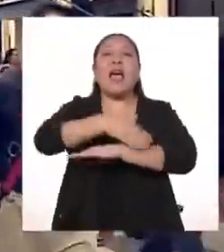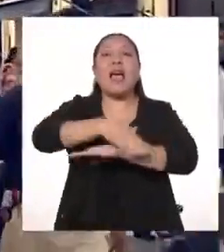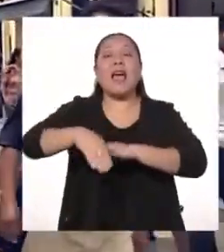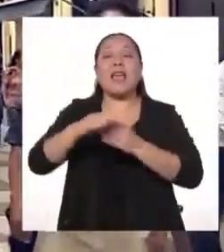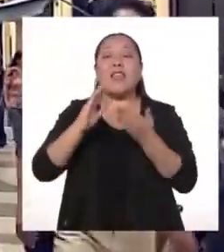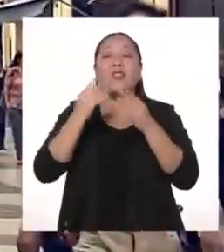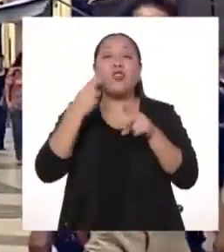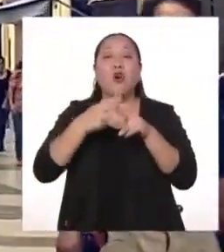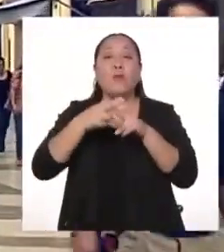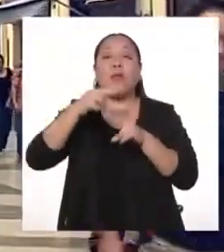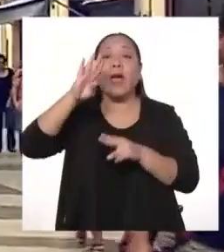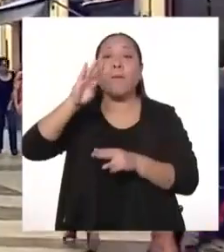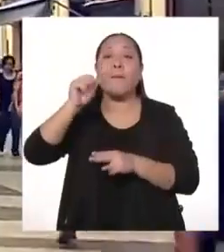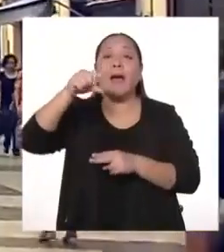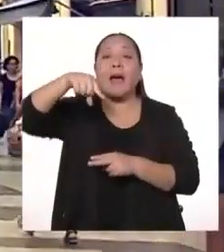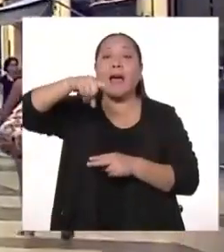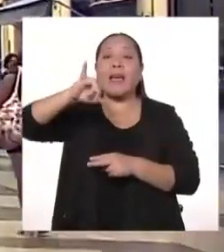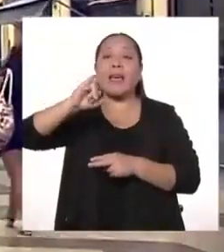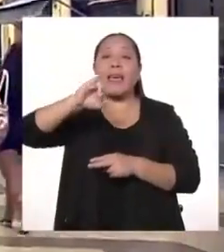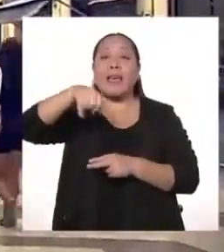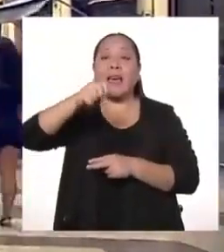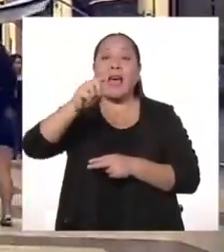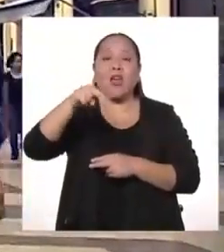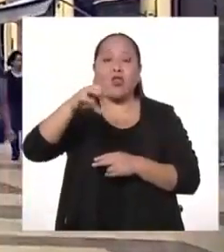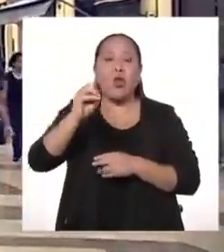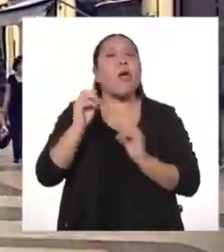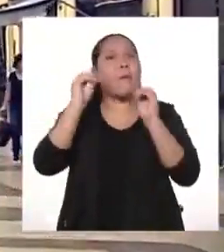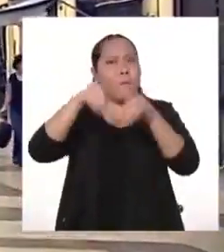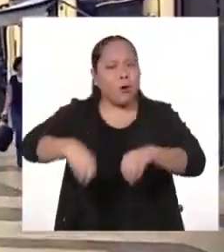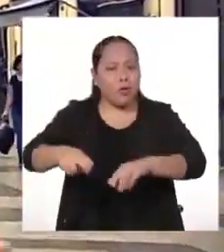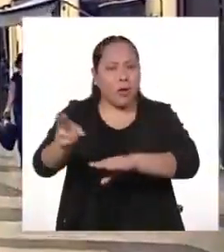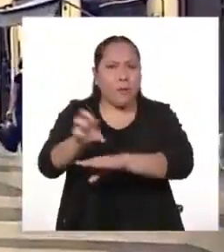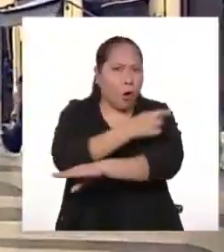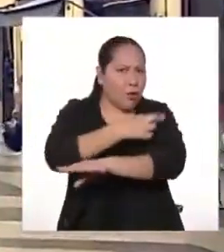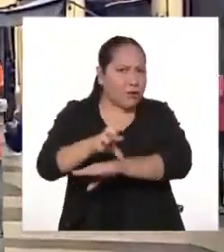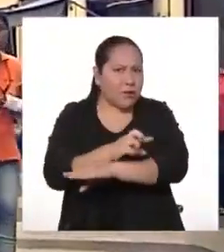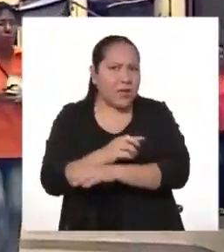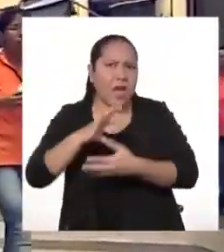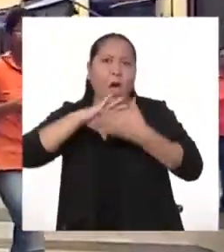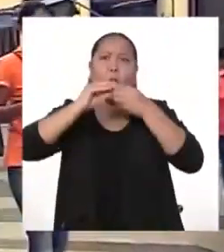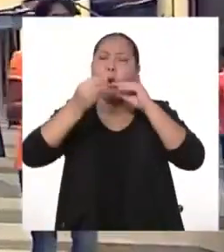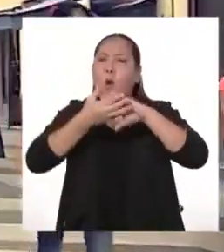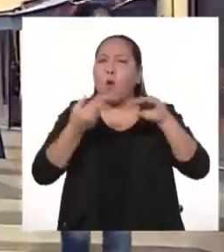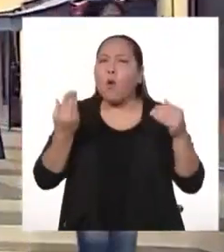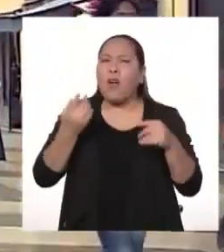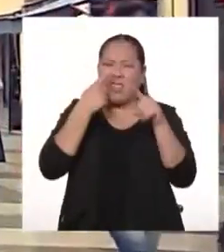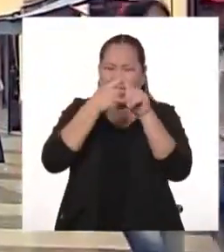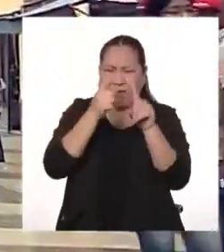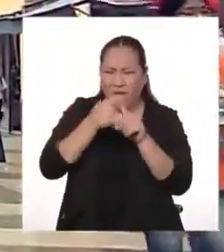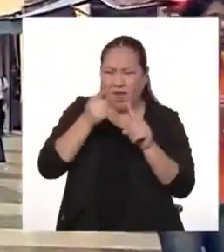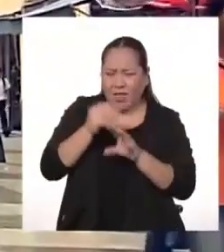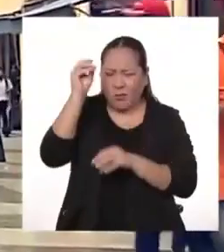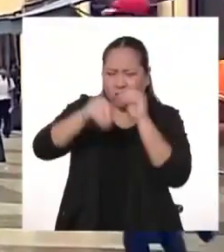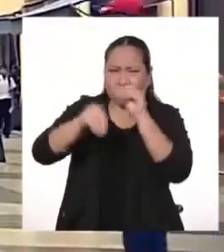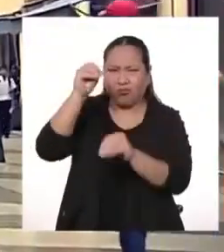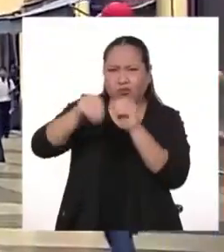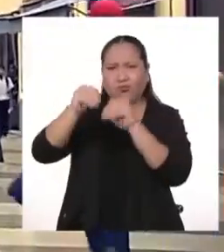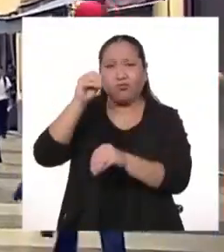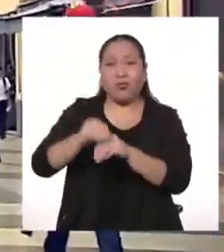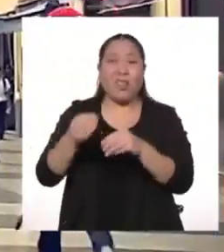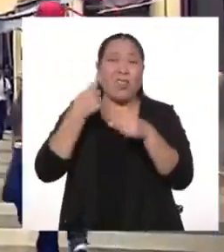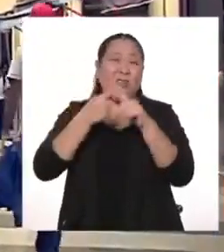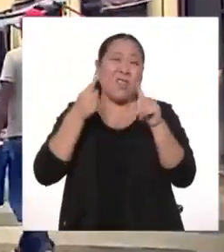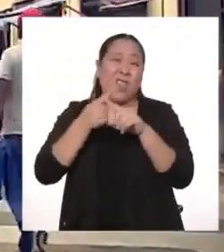Él publica poesías, cuentos, artículos periodísticos, ensayos literarios, en fin, perteneció sin duda a